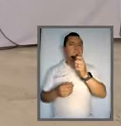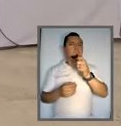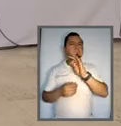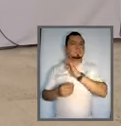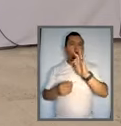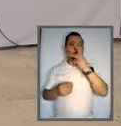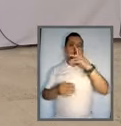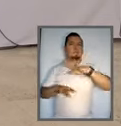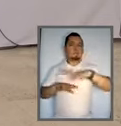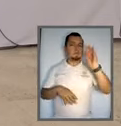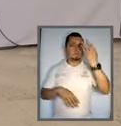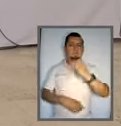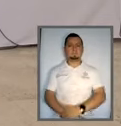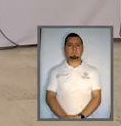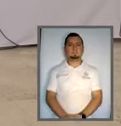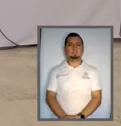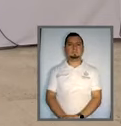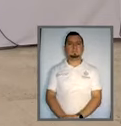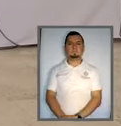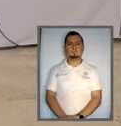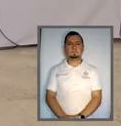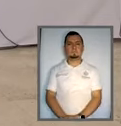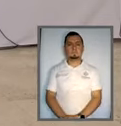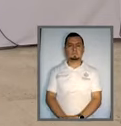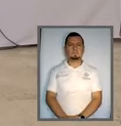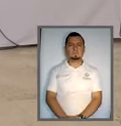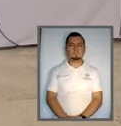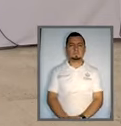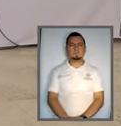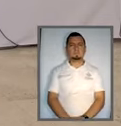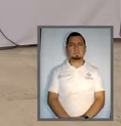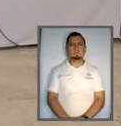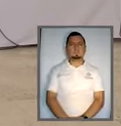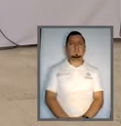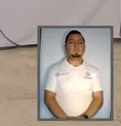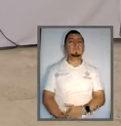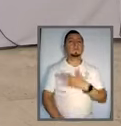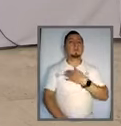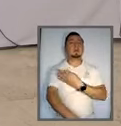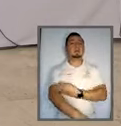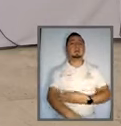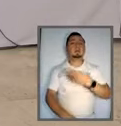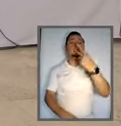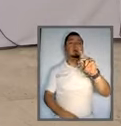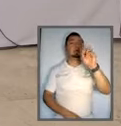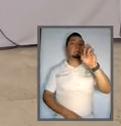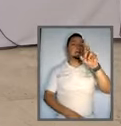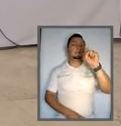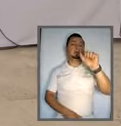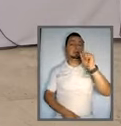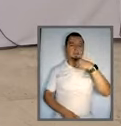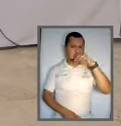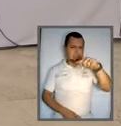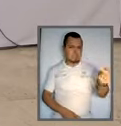del penal federal. Buenas tardes, Ileana Gutiérrez de Televisa. De ese mismo